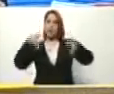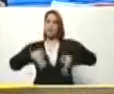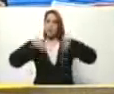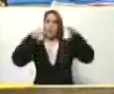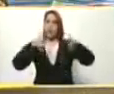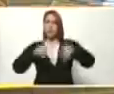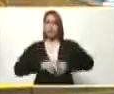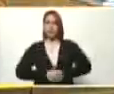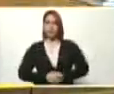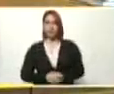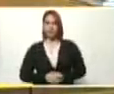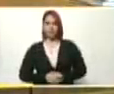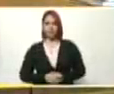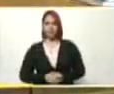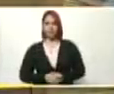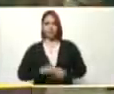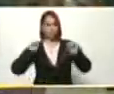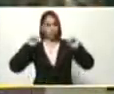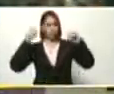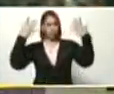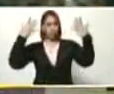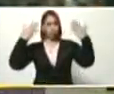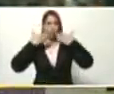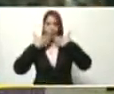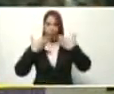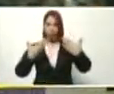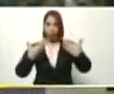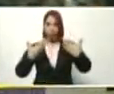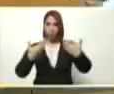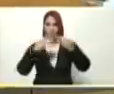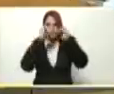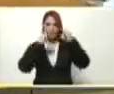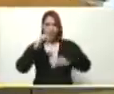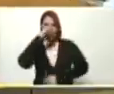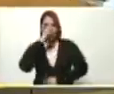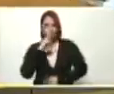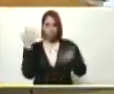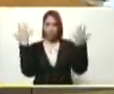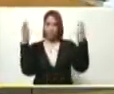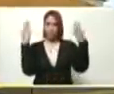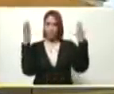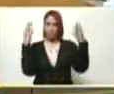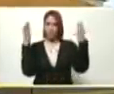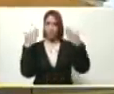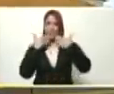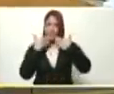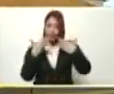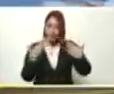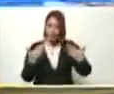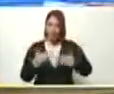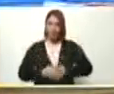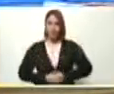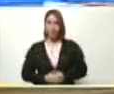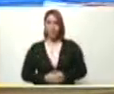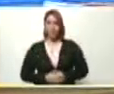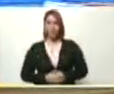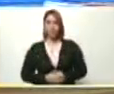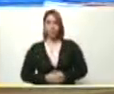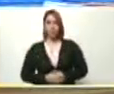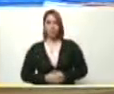siempre! ¡Venceremos! ¡Venceremos! ¡Feliz año! Muchas gracias. Hasta la